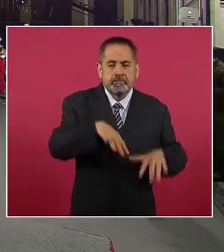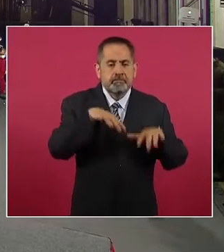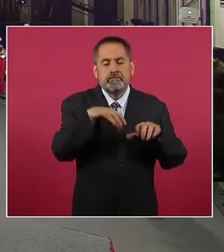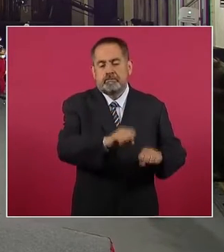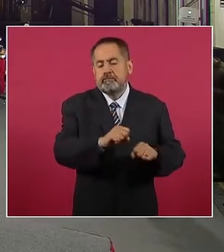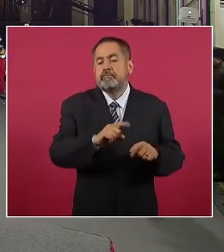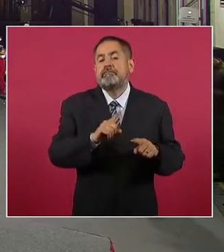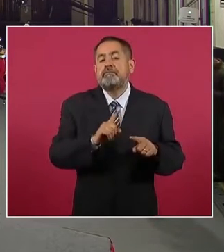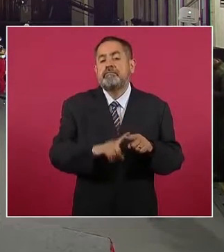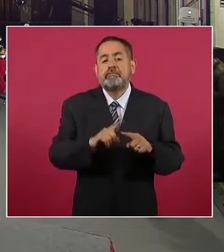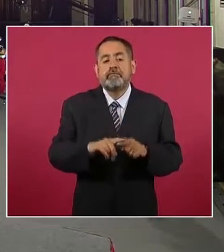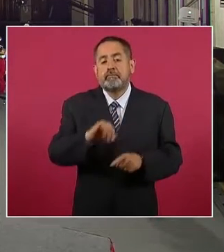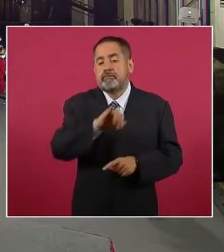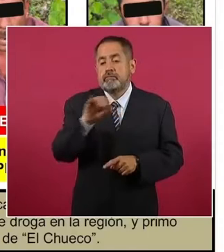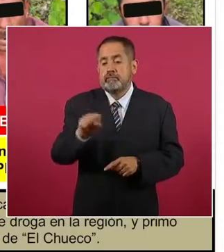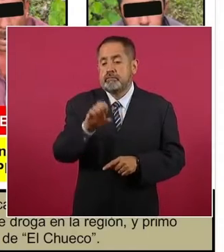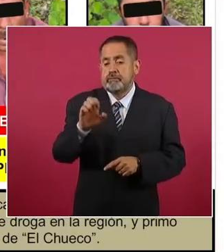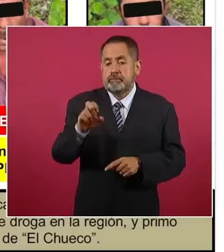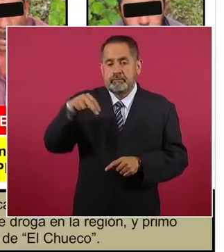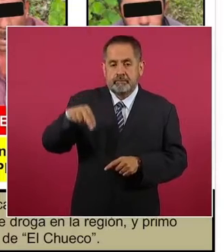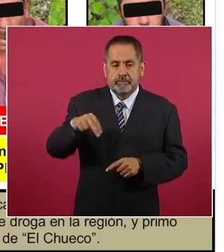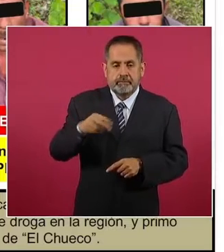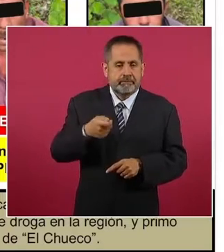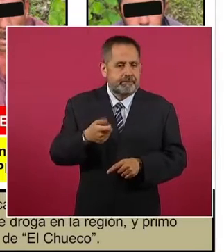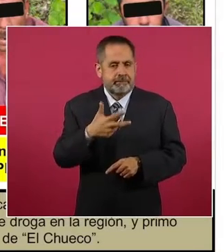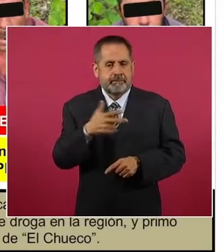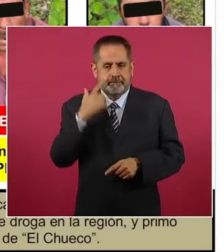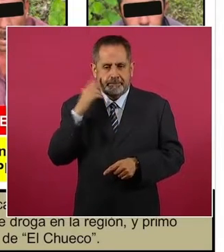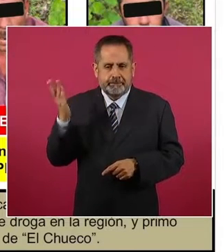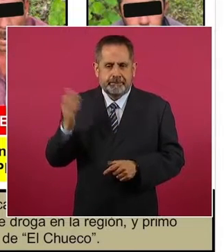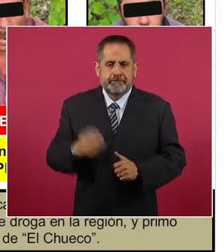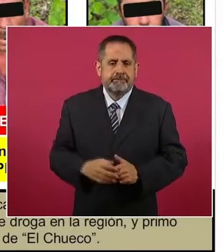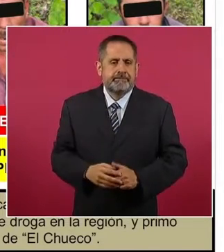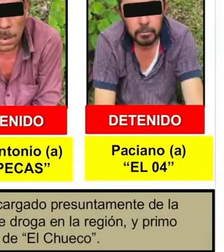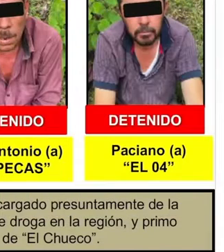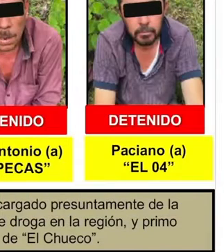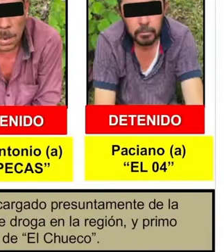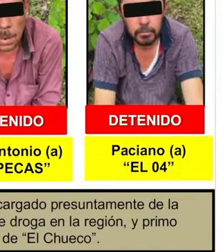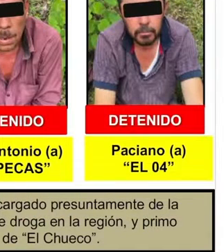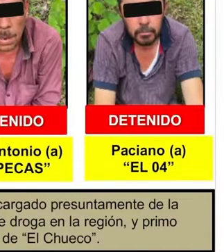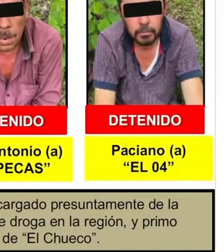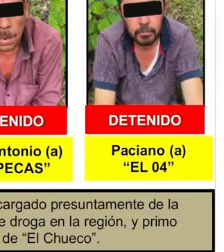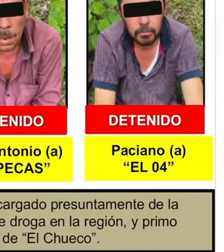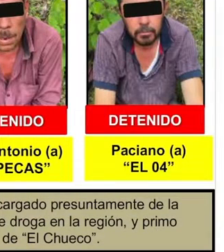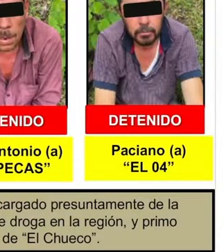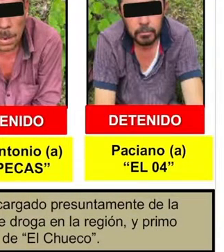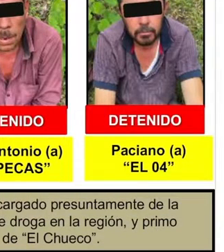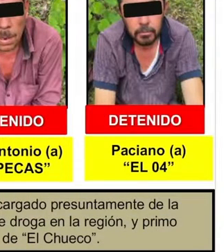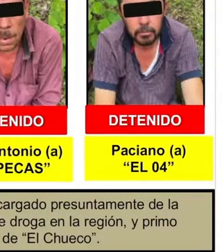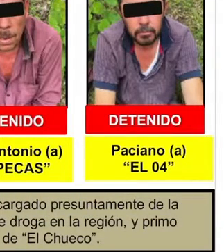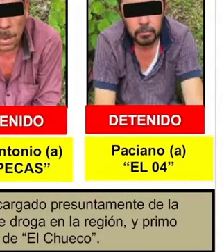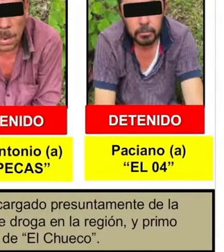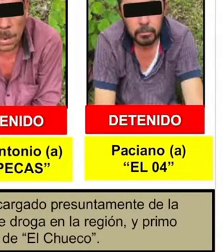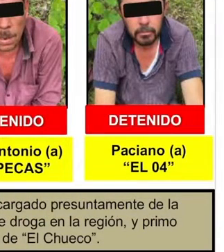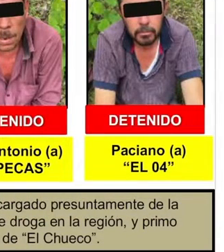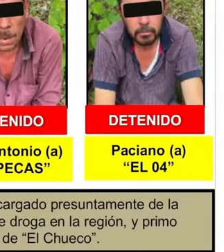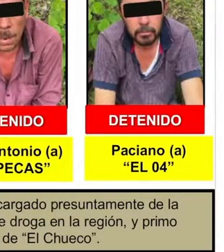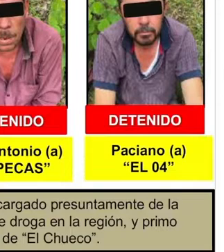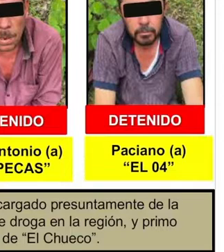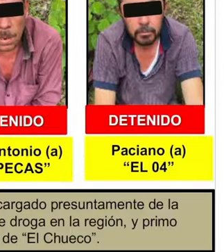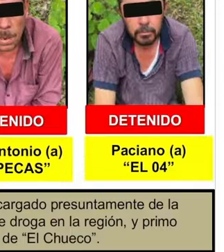búsqueda de José N., alias El Chueco, en Chihuahua y otros estados, además de la alerta